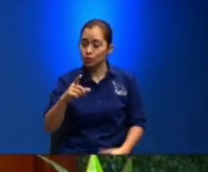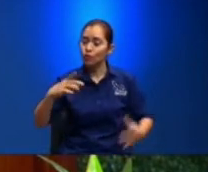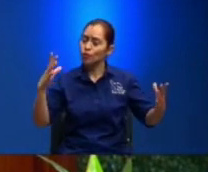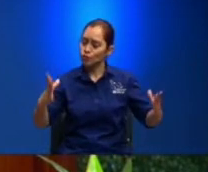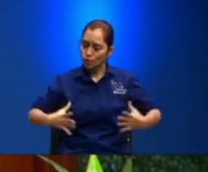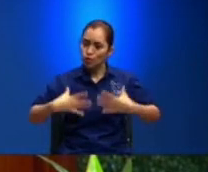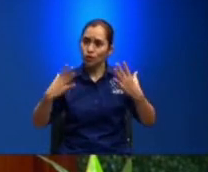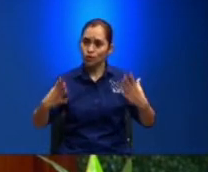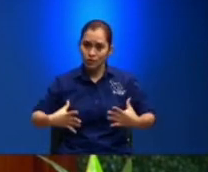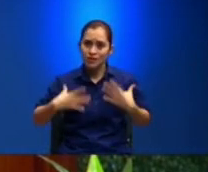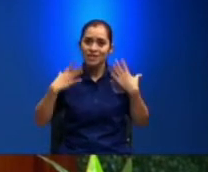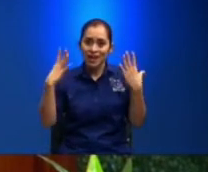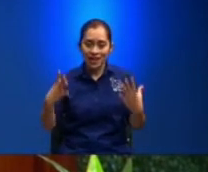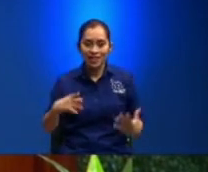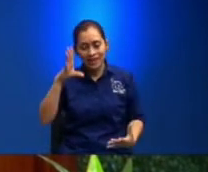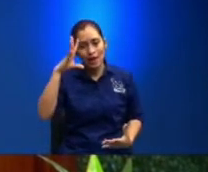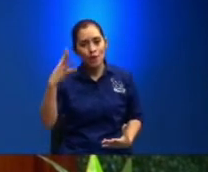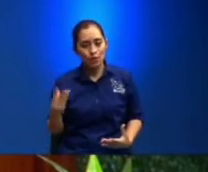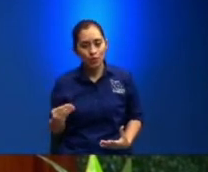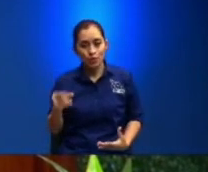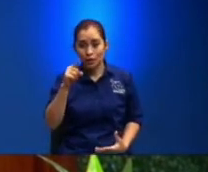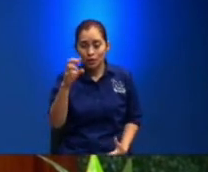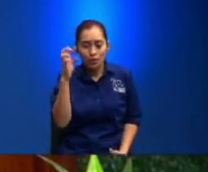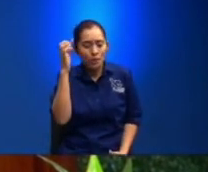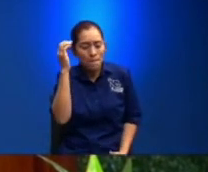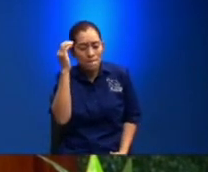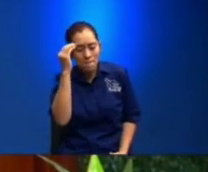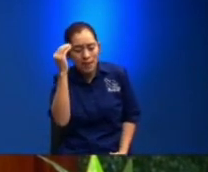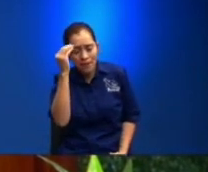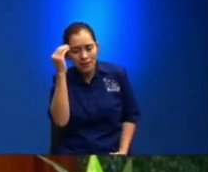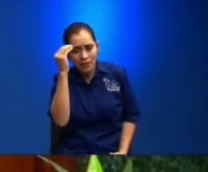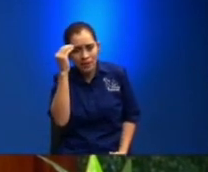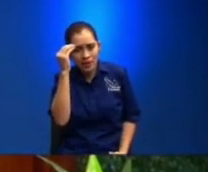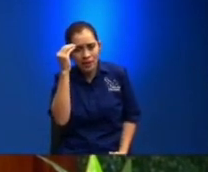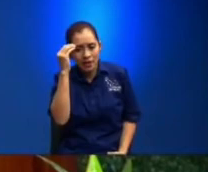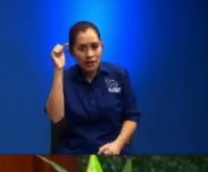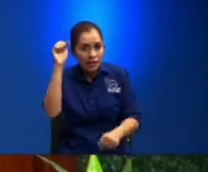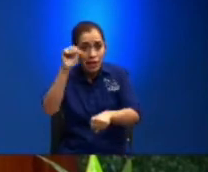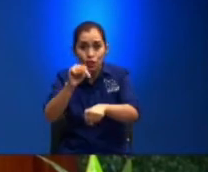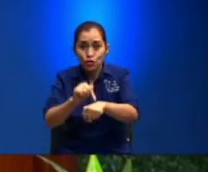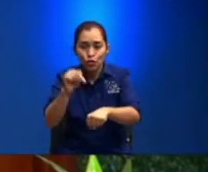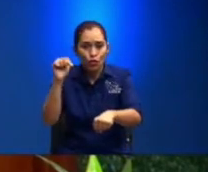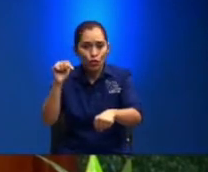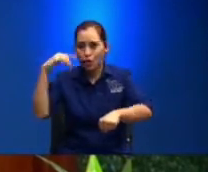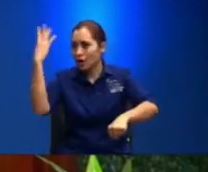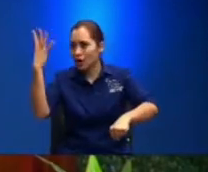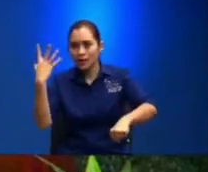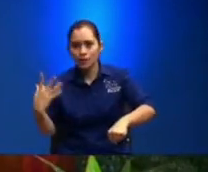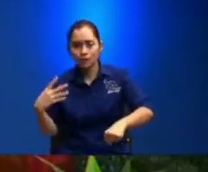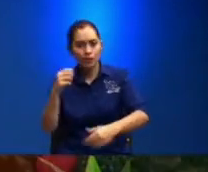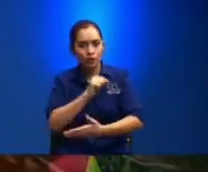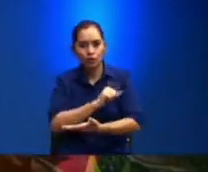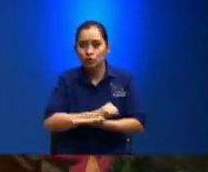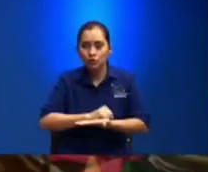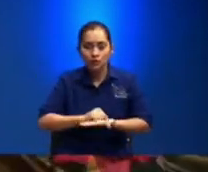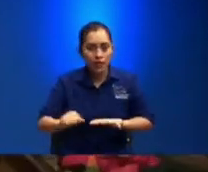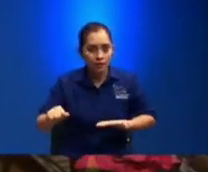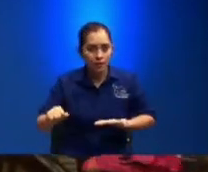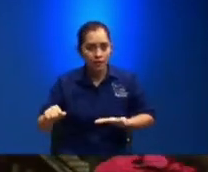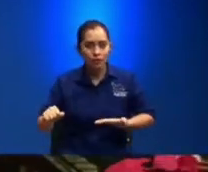tu corazón tu mente para que tuvieras esa definición en paul de dios no estamos hablando